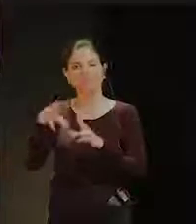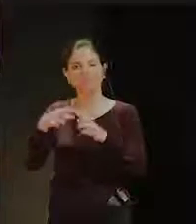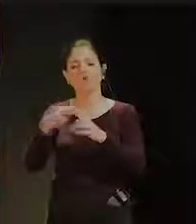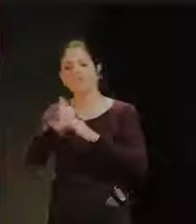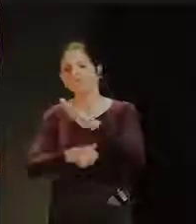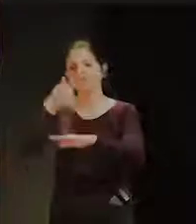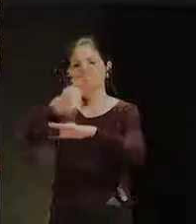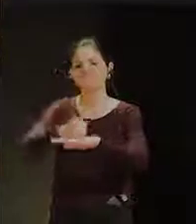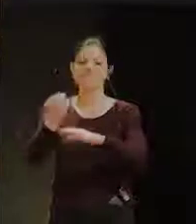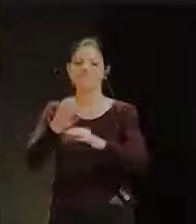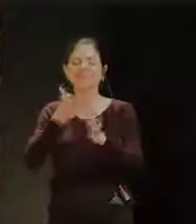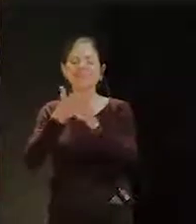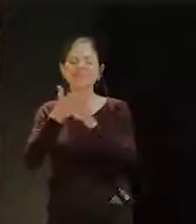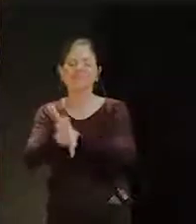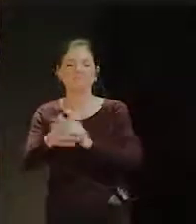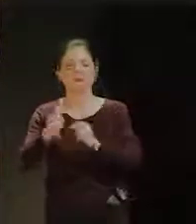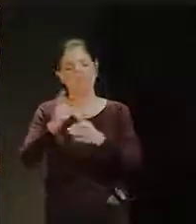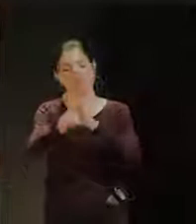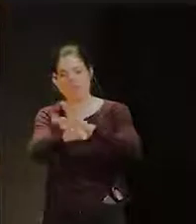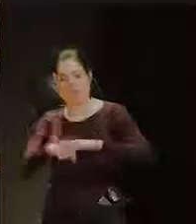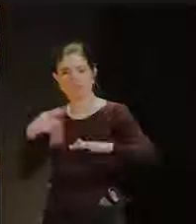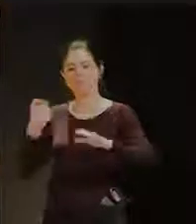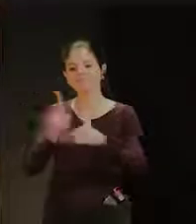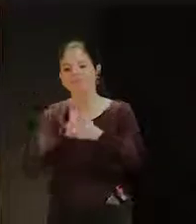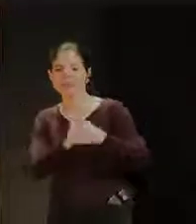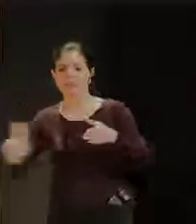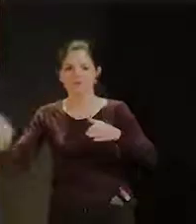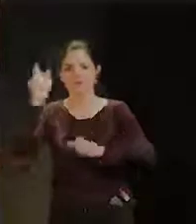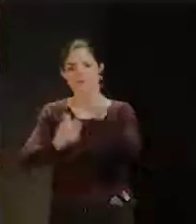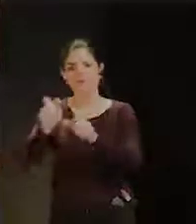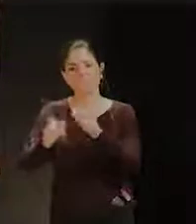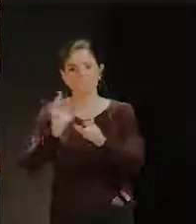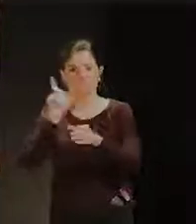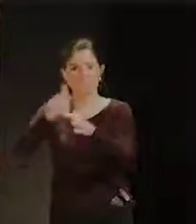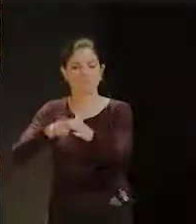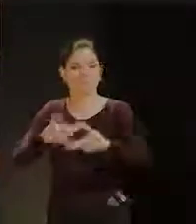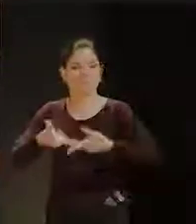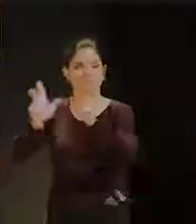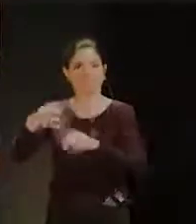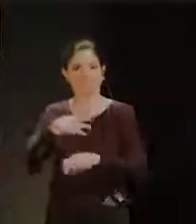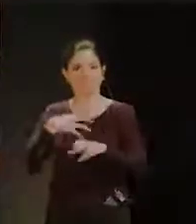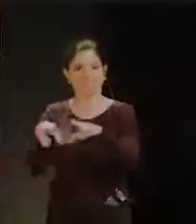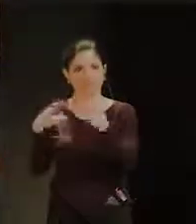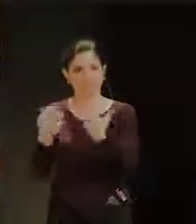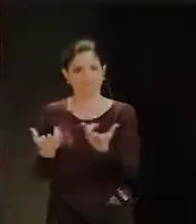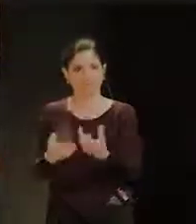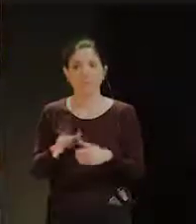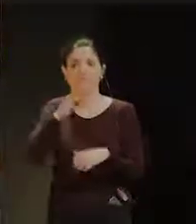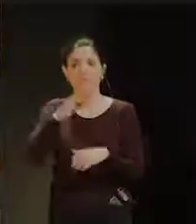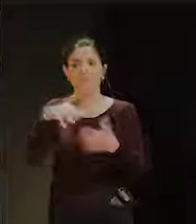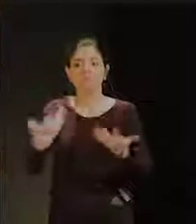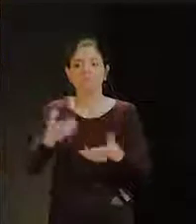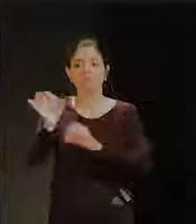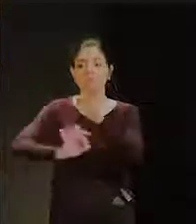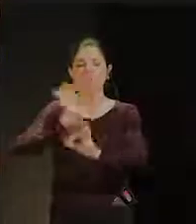discapacidades, fomentando un mayor aislamiento y excluyendo a las personas de su participación plena en la sociedad. Por lo tanto,